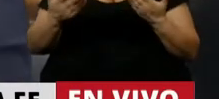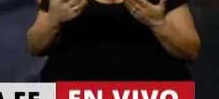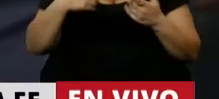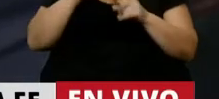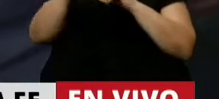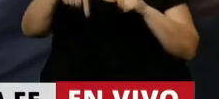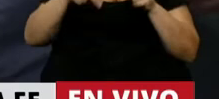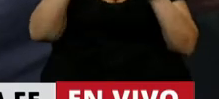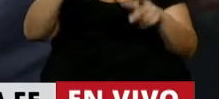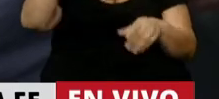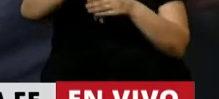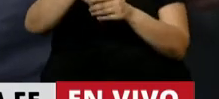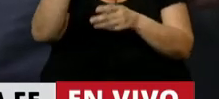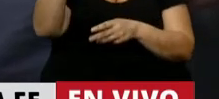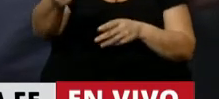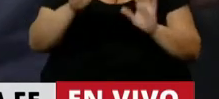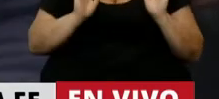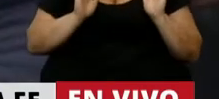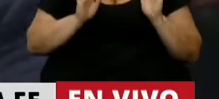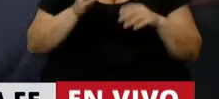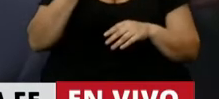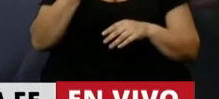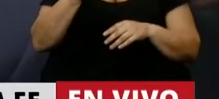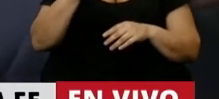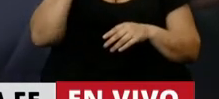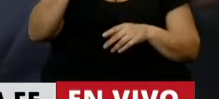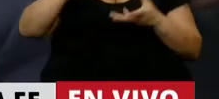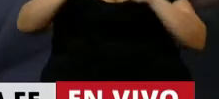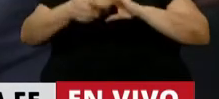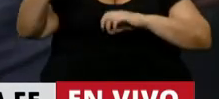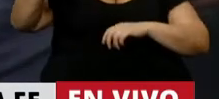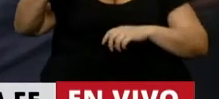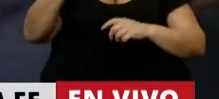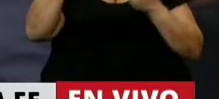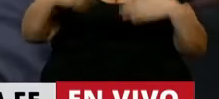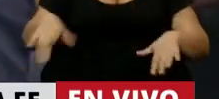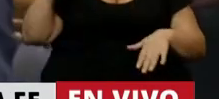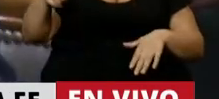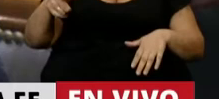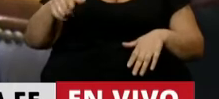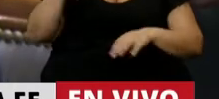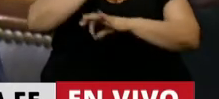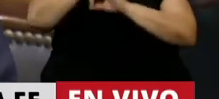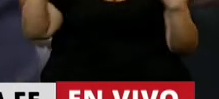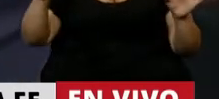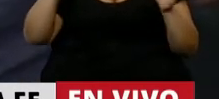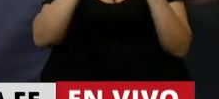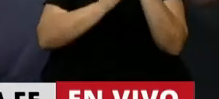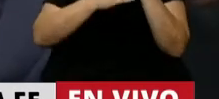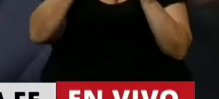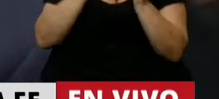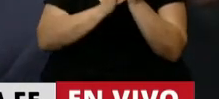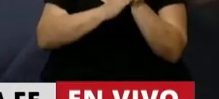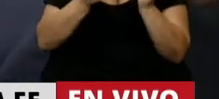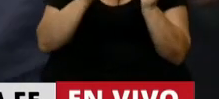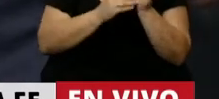adelantamos nuestro voto en contra de esto, porque va a afectar a los jubilados y al poder adquisitivo, porque no hay ninguna cláusula de